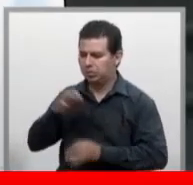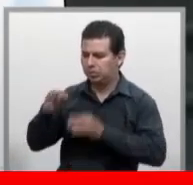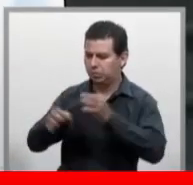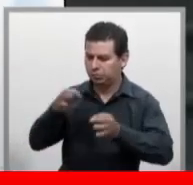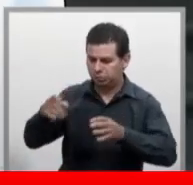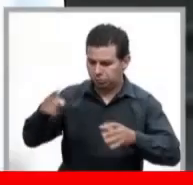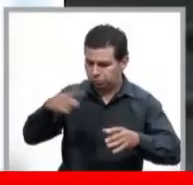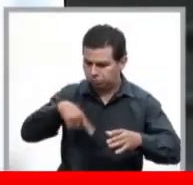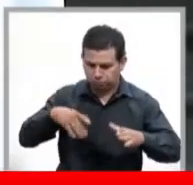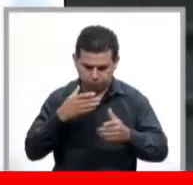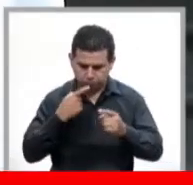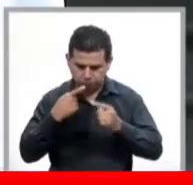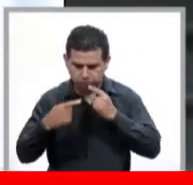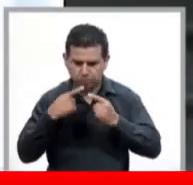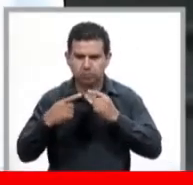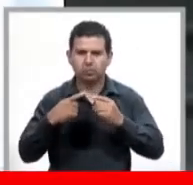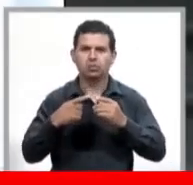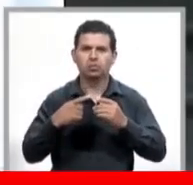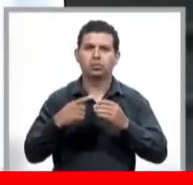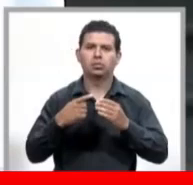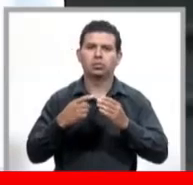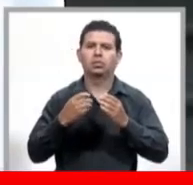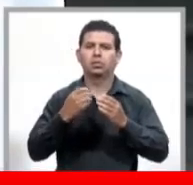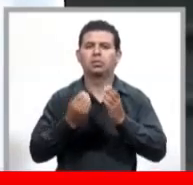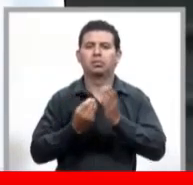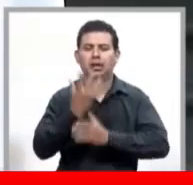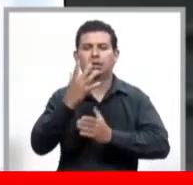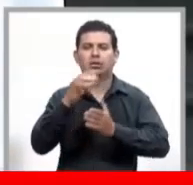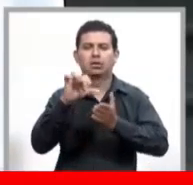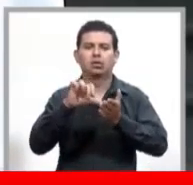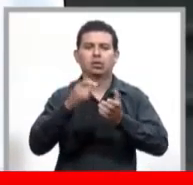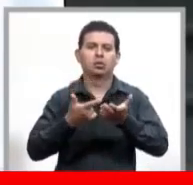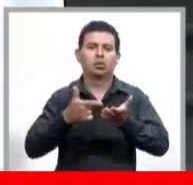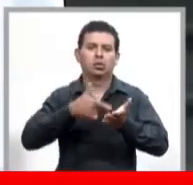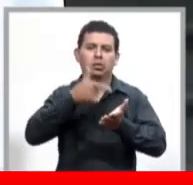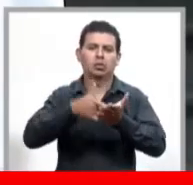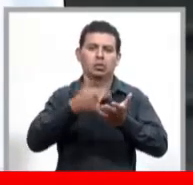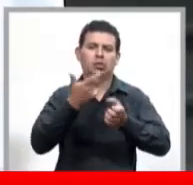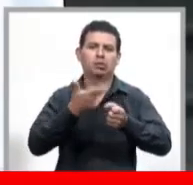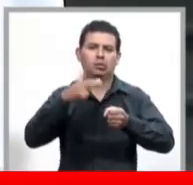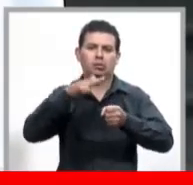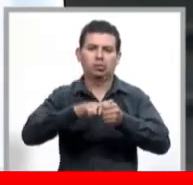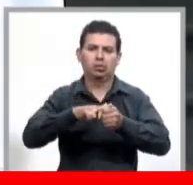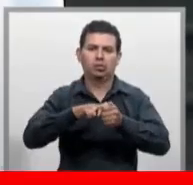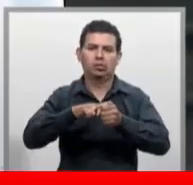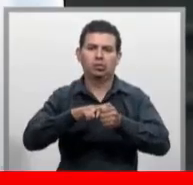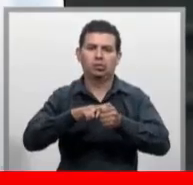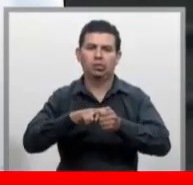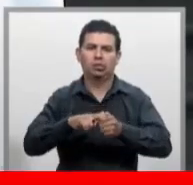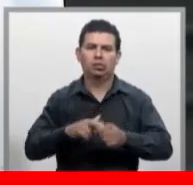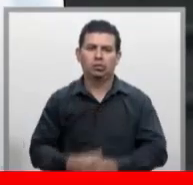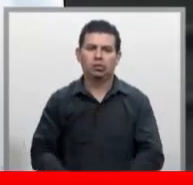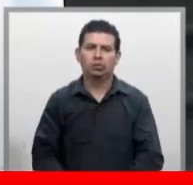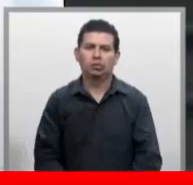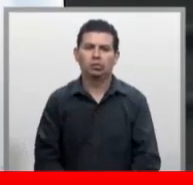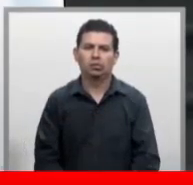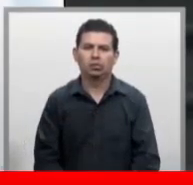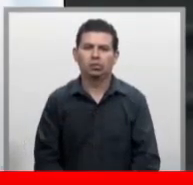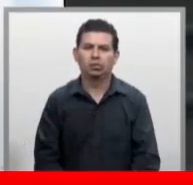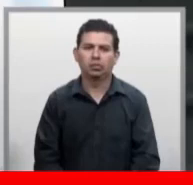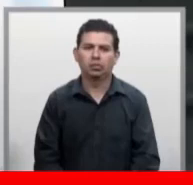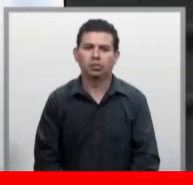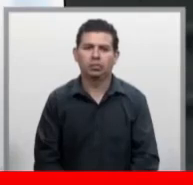estaremos incrementando los cercos sanitarios en las ciudades que sean